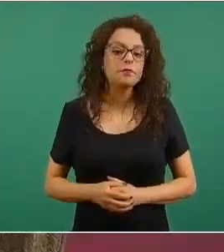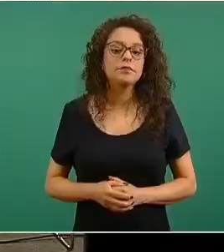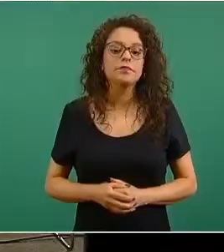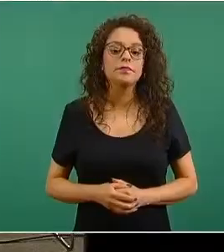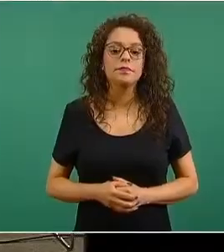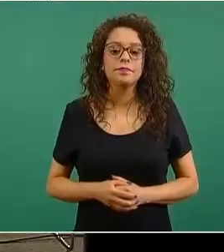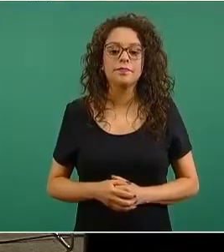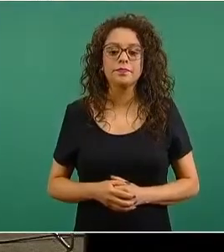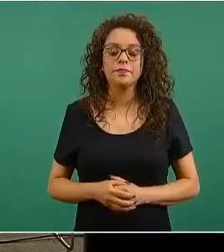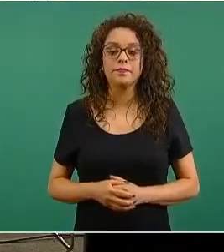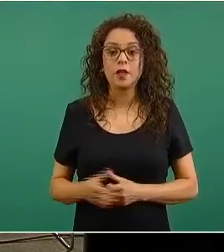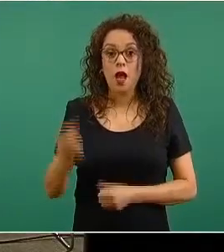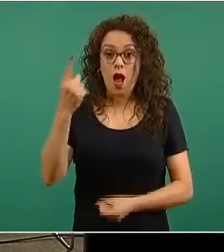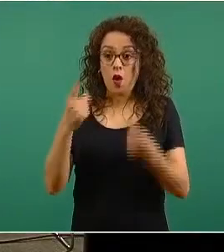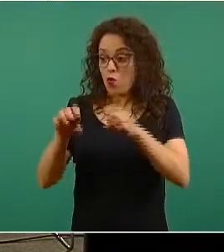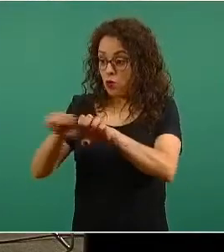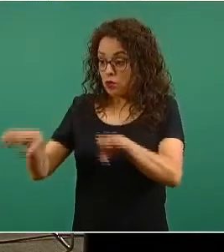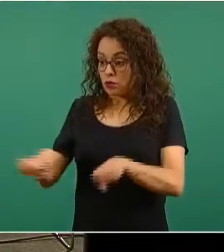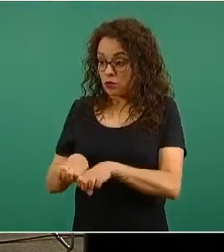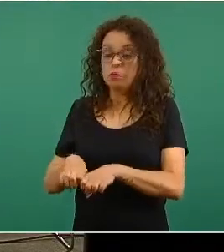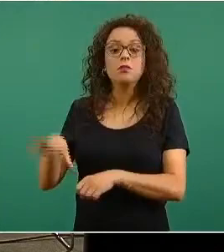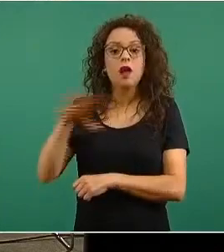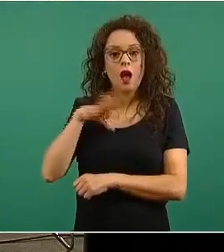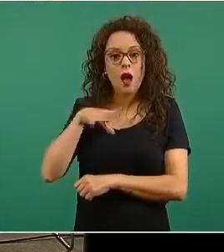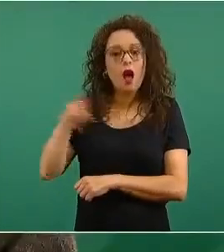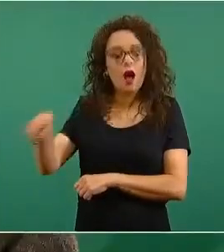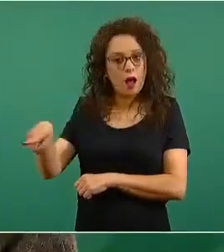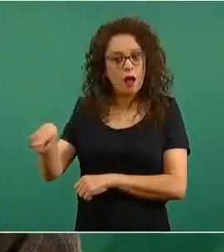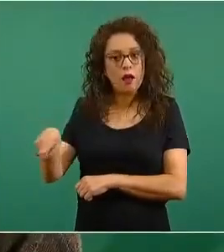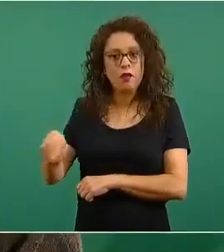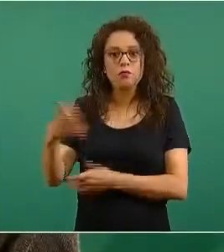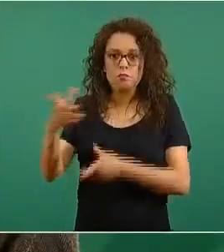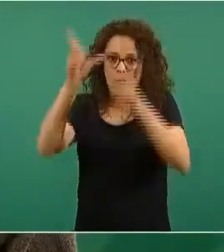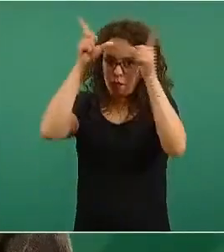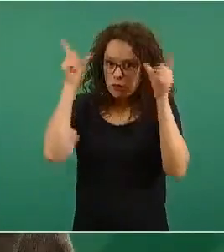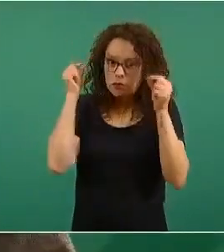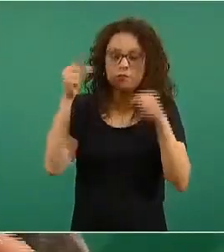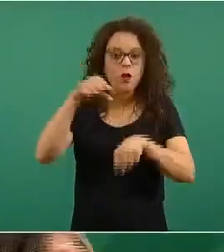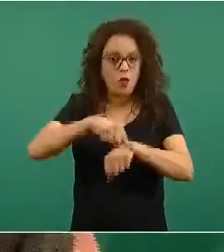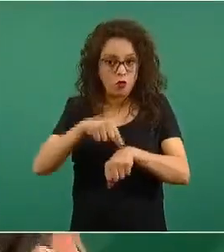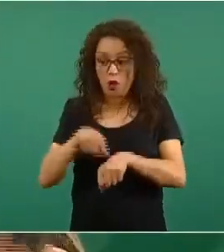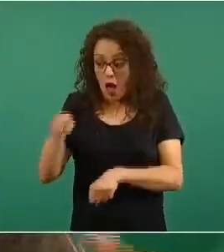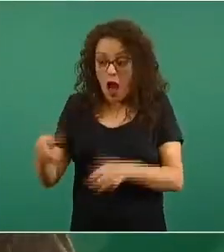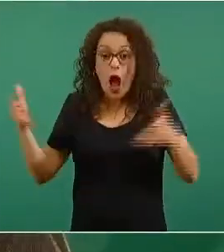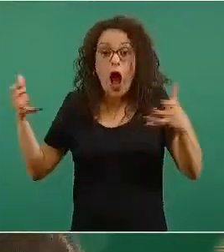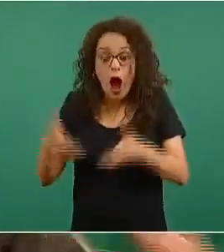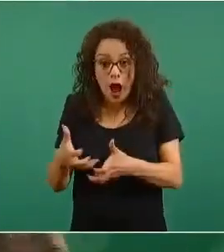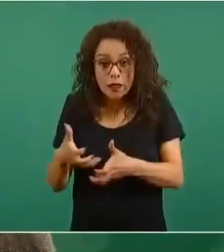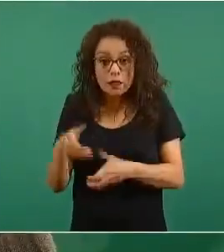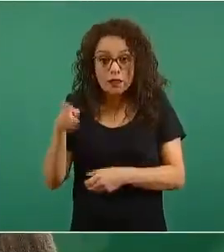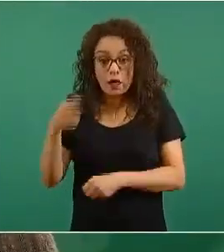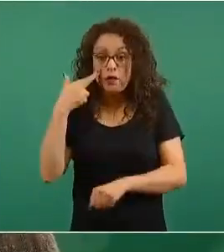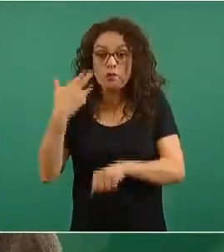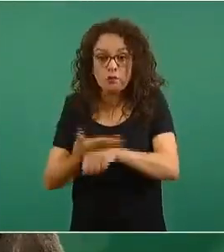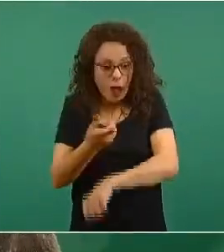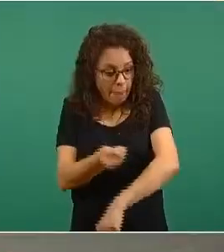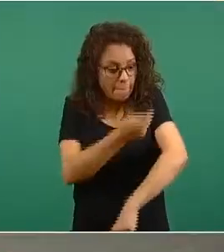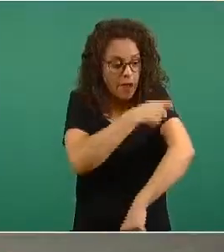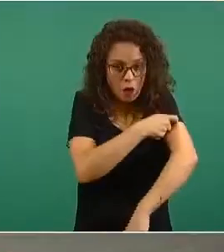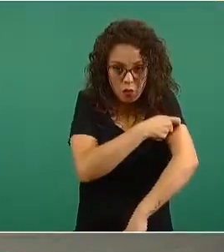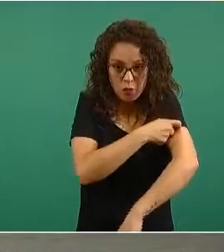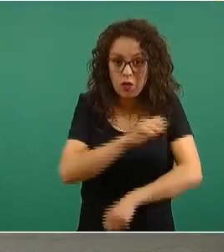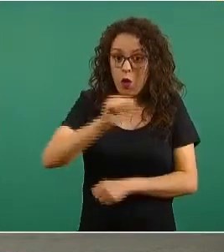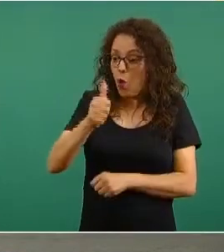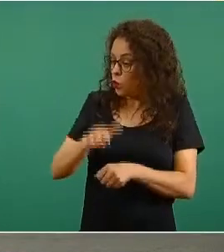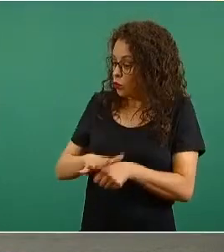vacunación Correcaminos tienen personal de salud, quien vacuna es personal de salud y el resto de la brigada ayuda a